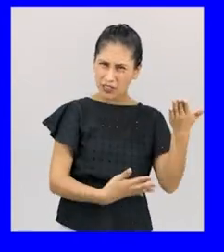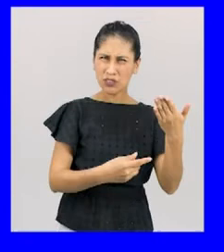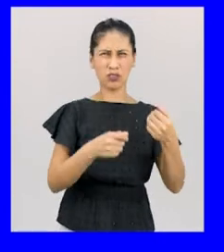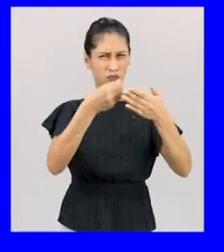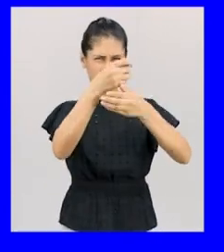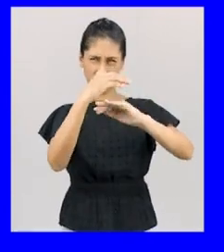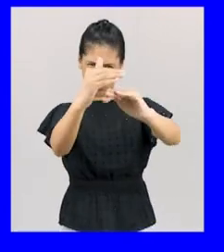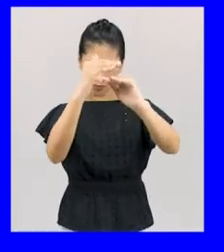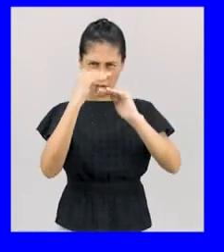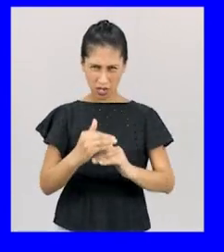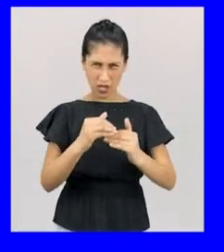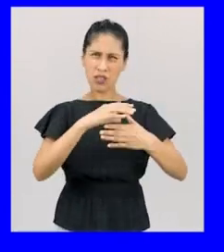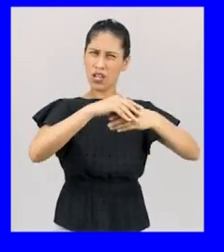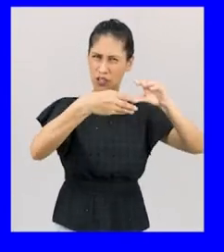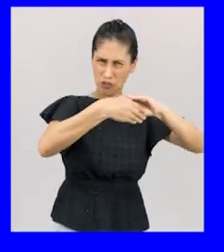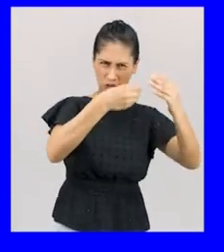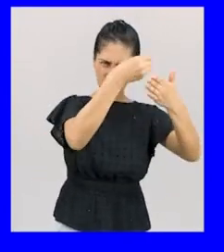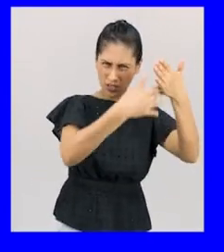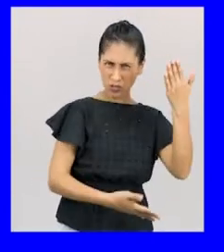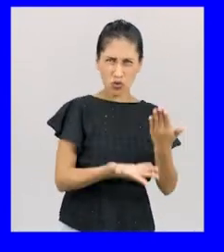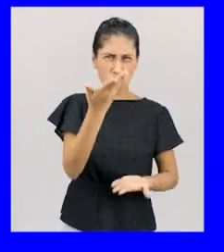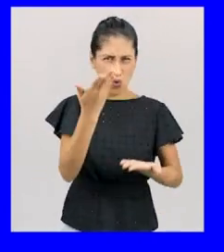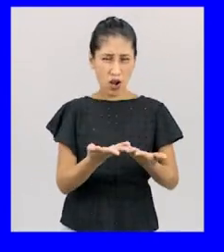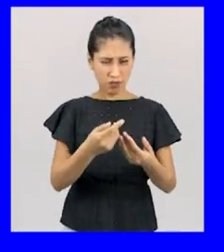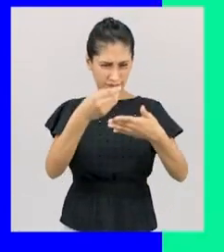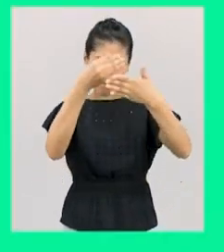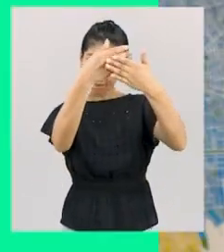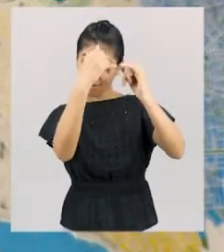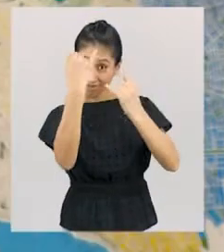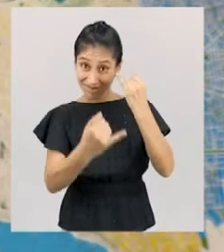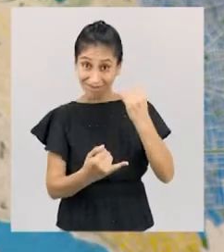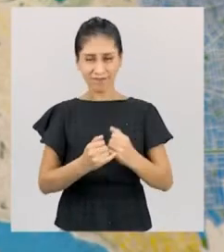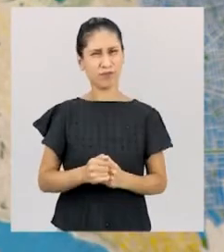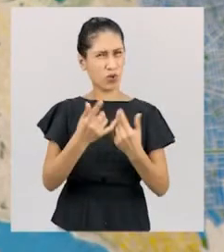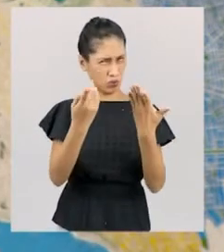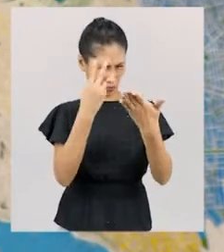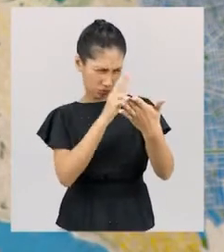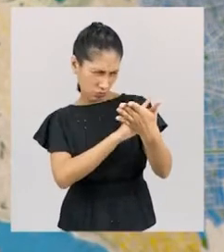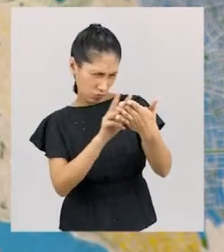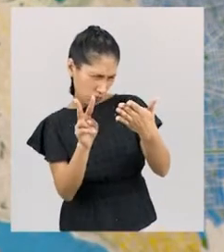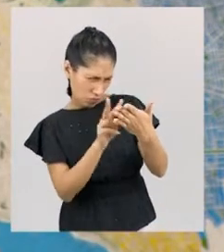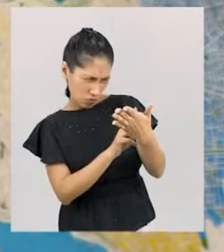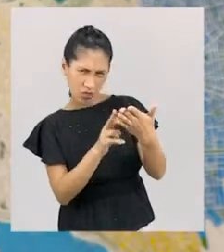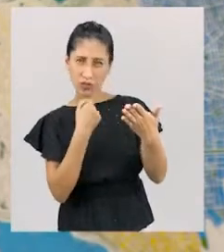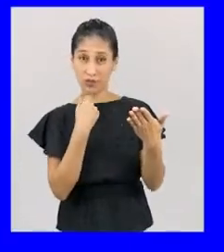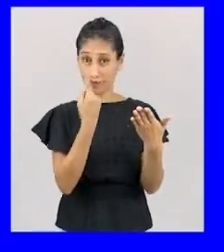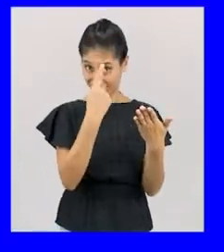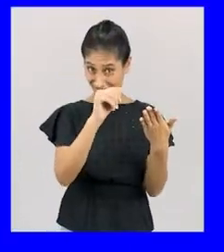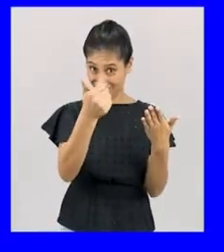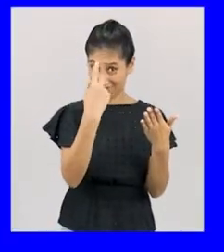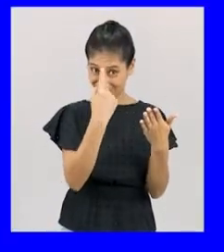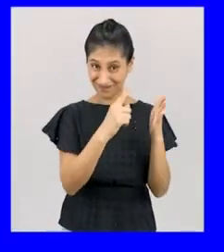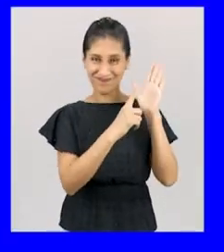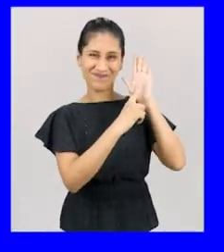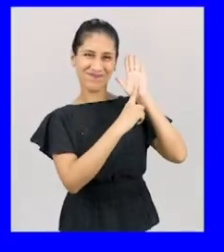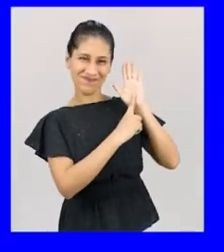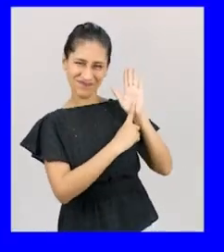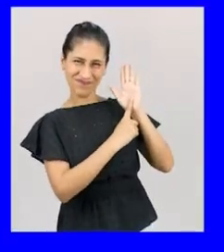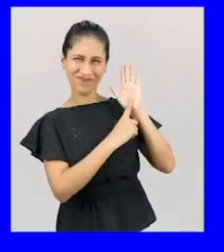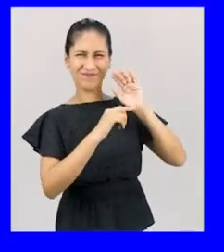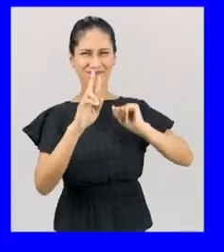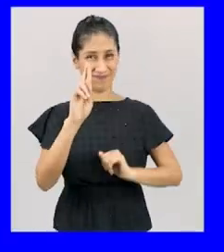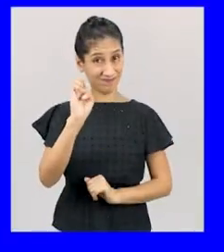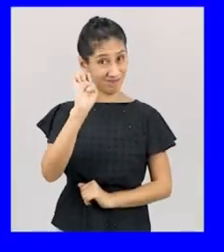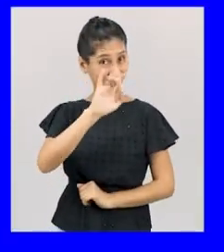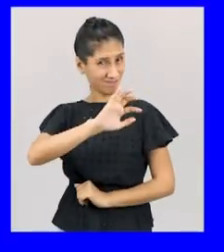o texto, la idea que resume el texto. Si las preguntas son de tipo inferencial, estas son algunas de las palabras